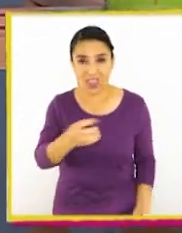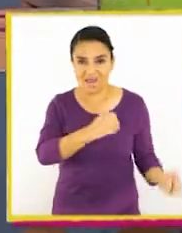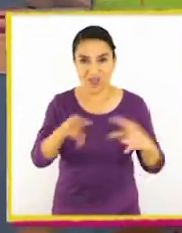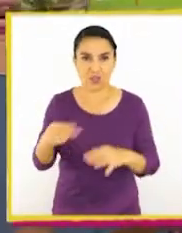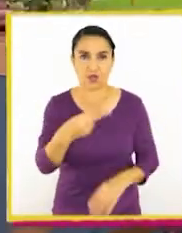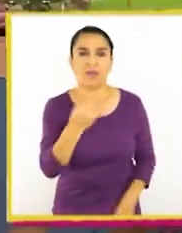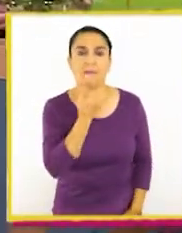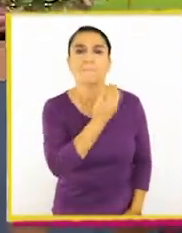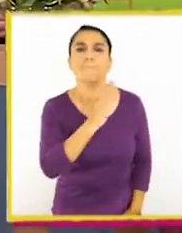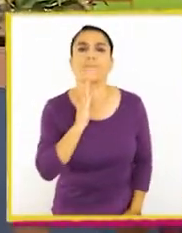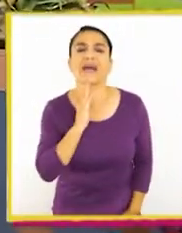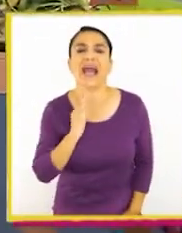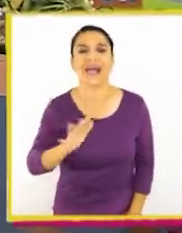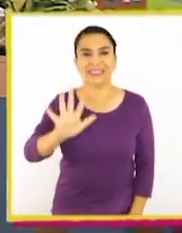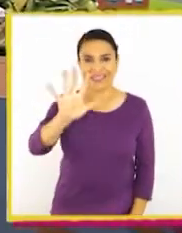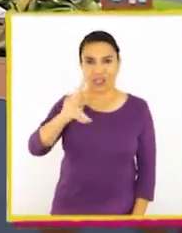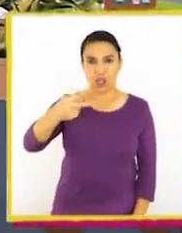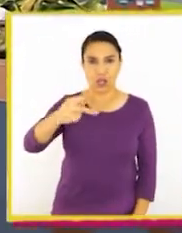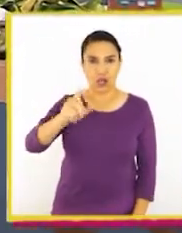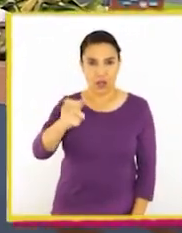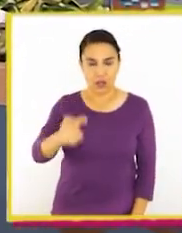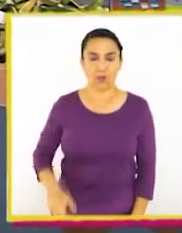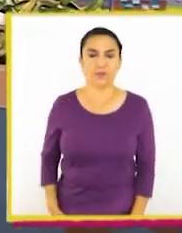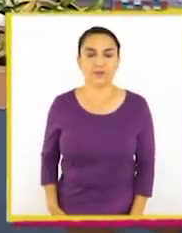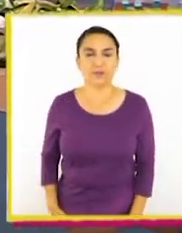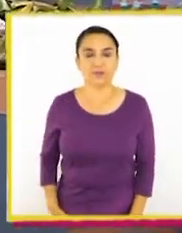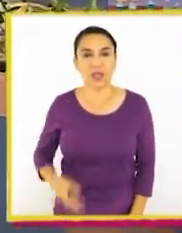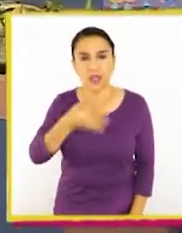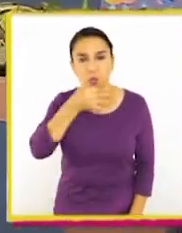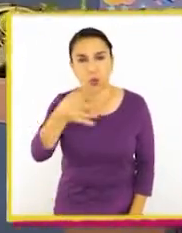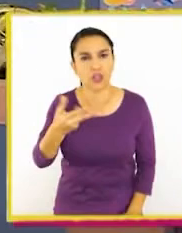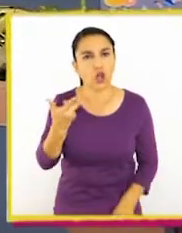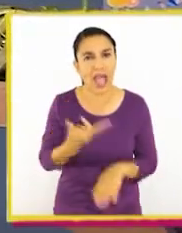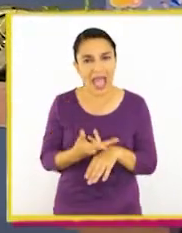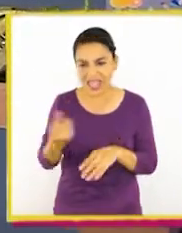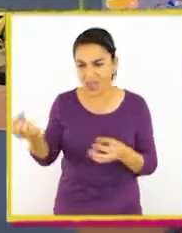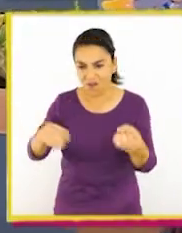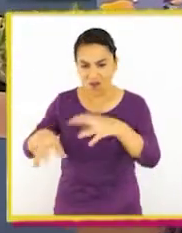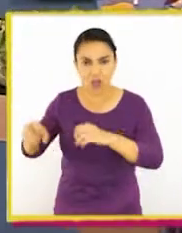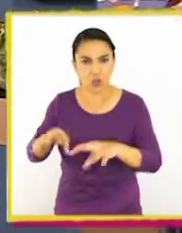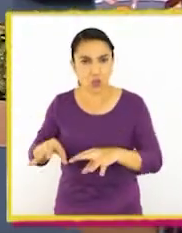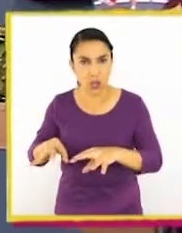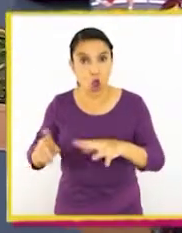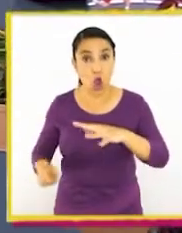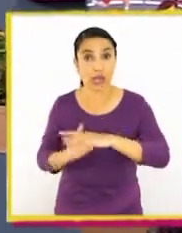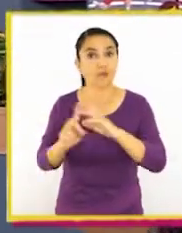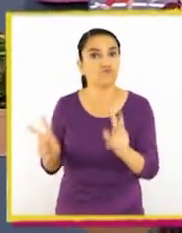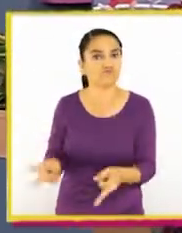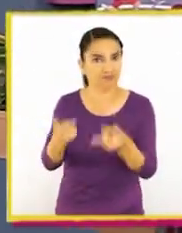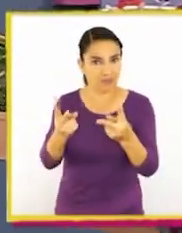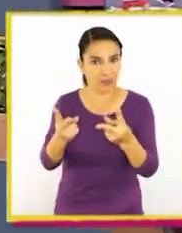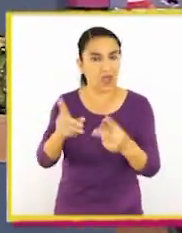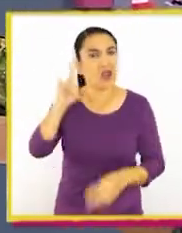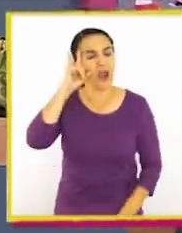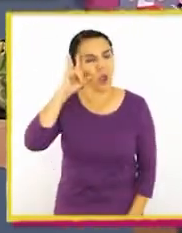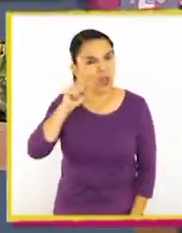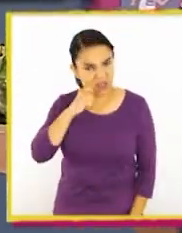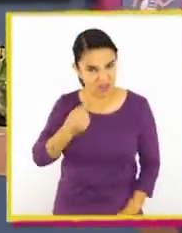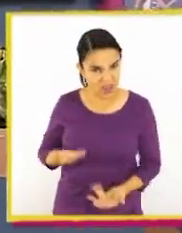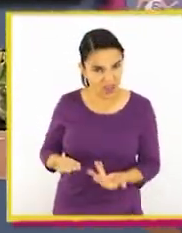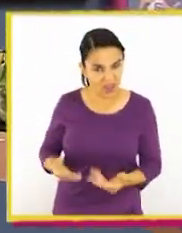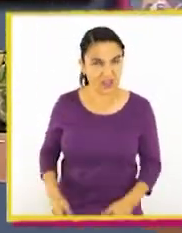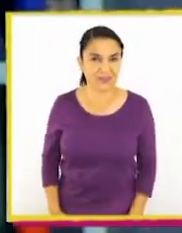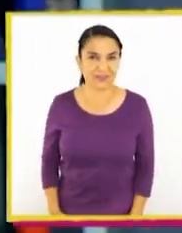Maca masaba 5 kilogramos. Pero les cuento que en esa bolsa hay una parte que corresponde a materia orgánica. ¿Recuerdan lo que